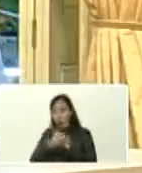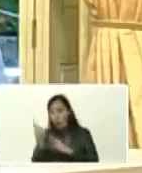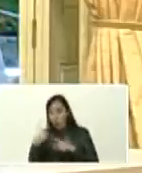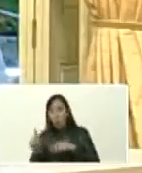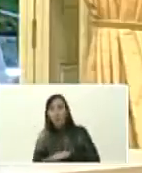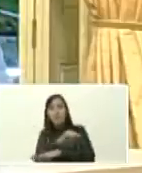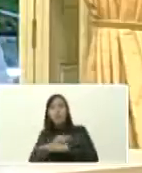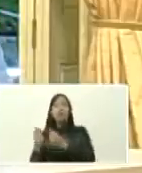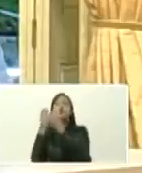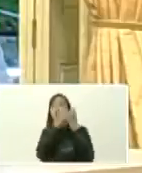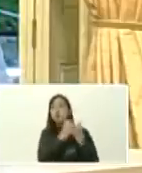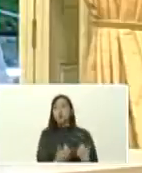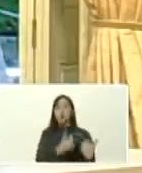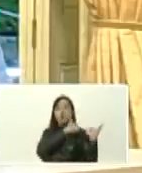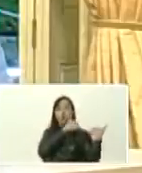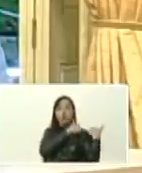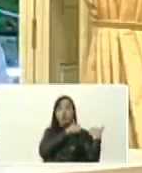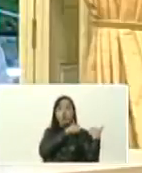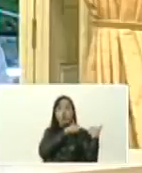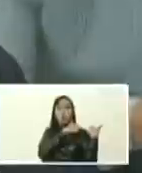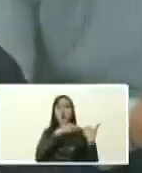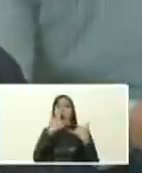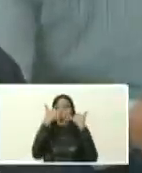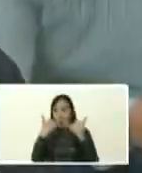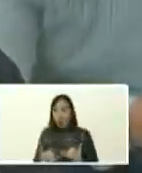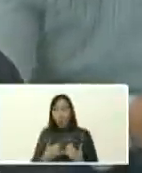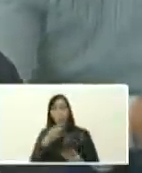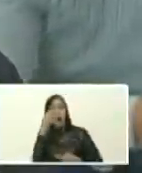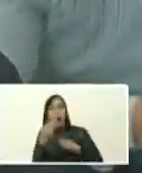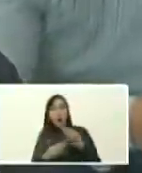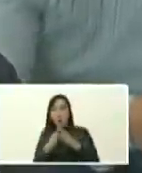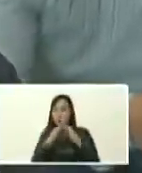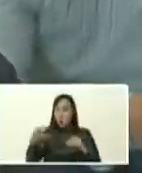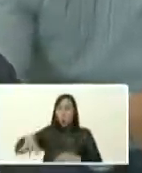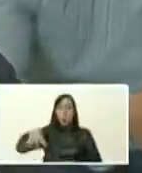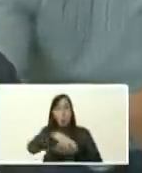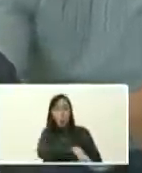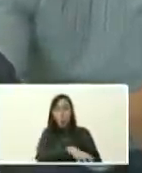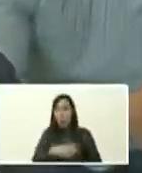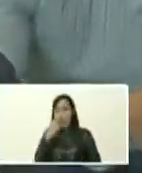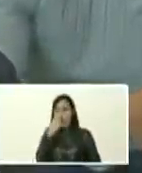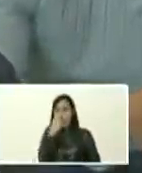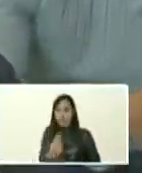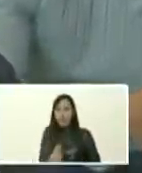de Industria, ha estado recorriendo todos los estados del país,